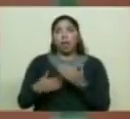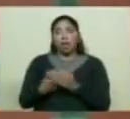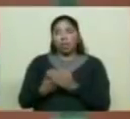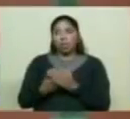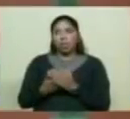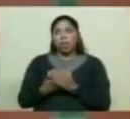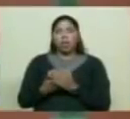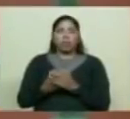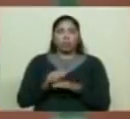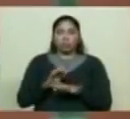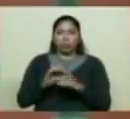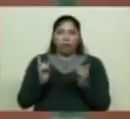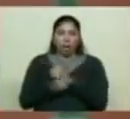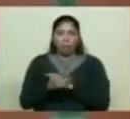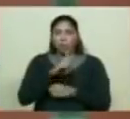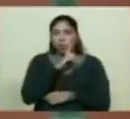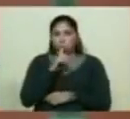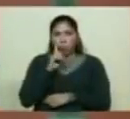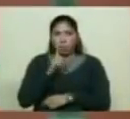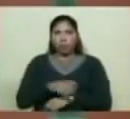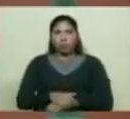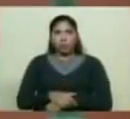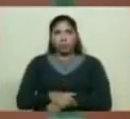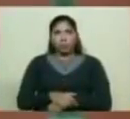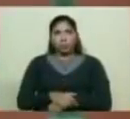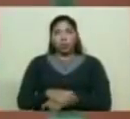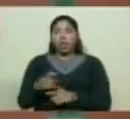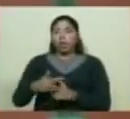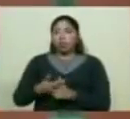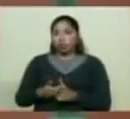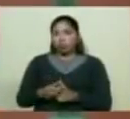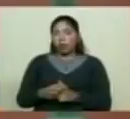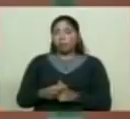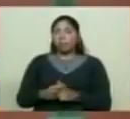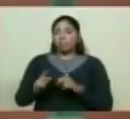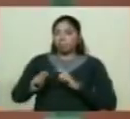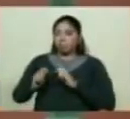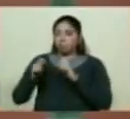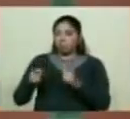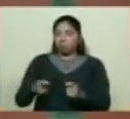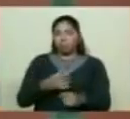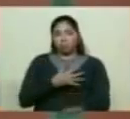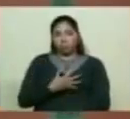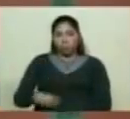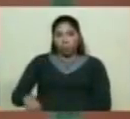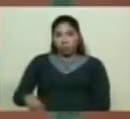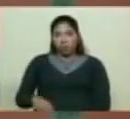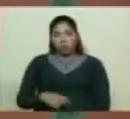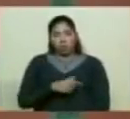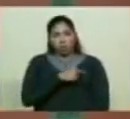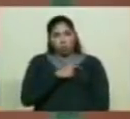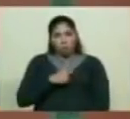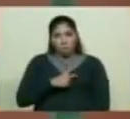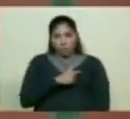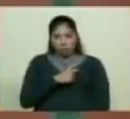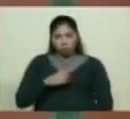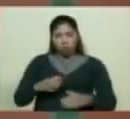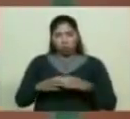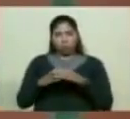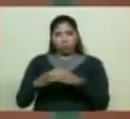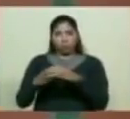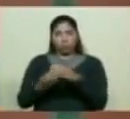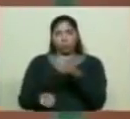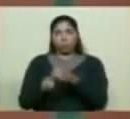no el presidente ha designado una comisión para conmemorar todo este ciclo bicentenario